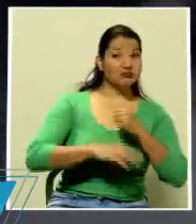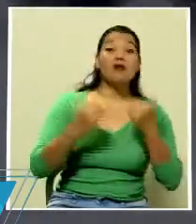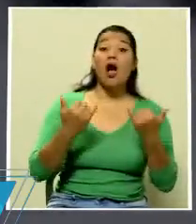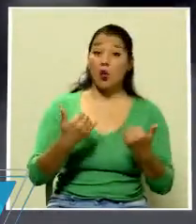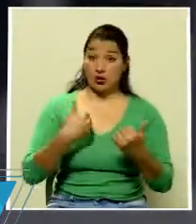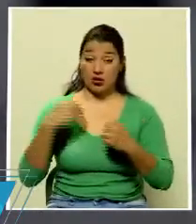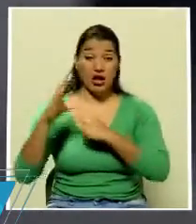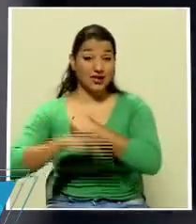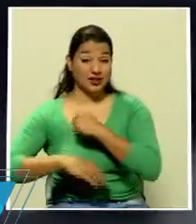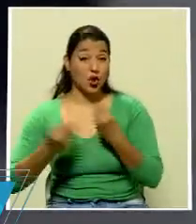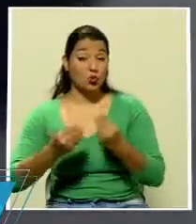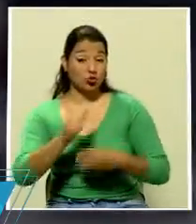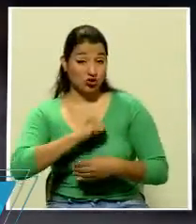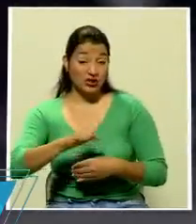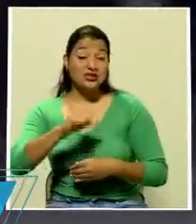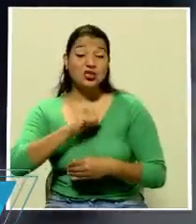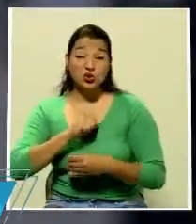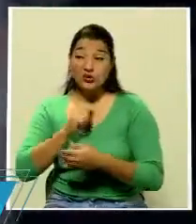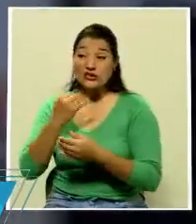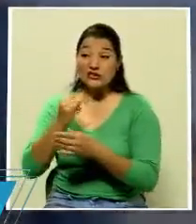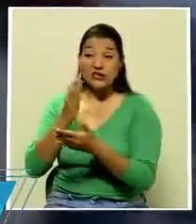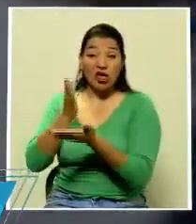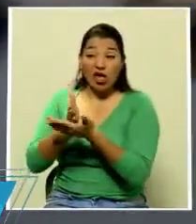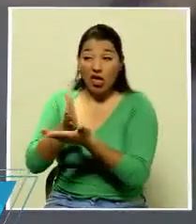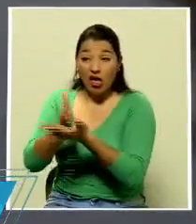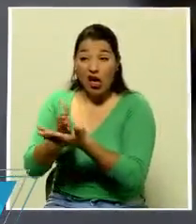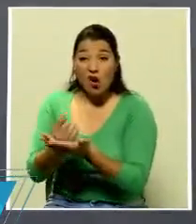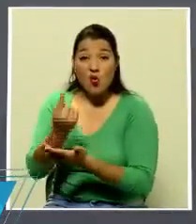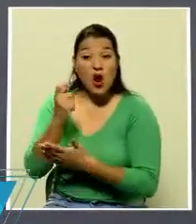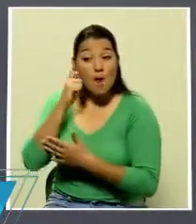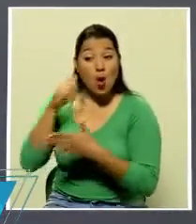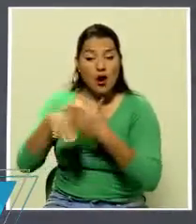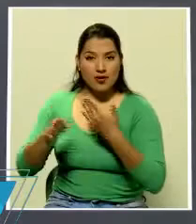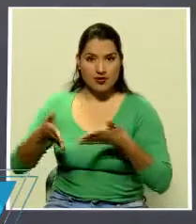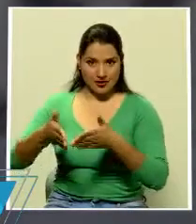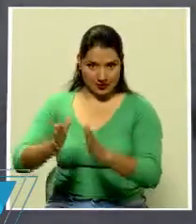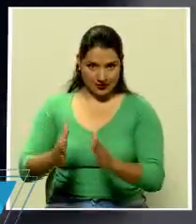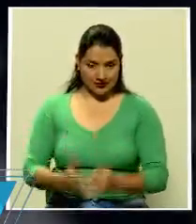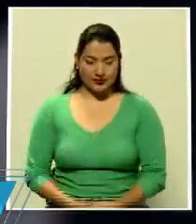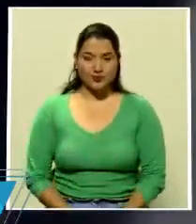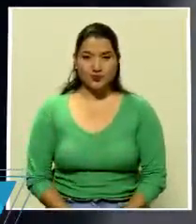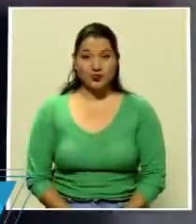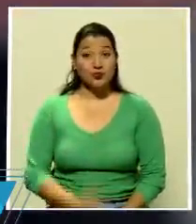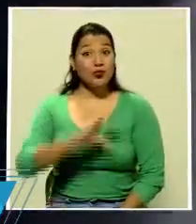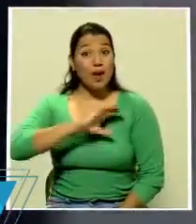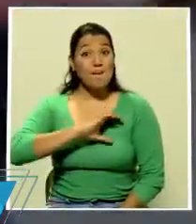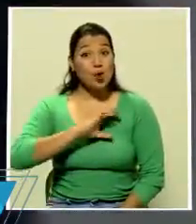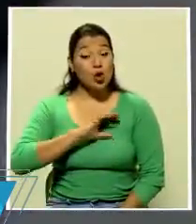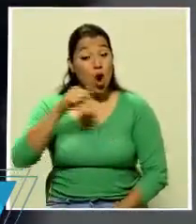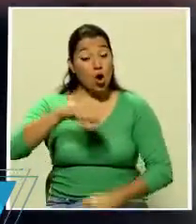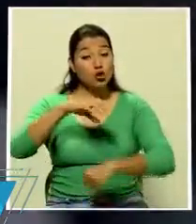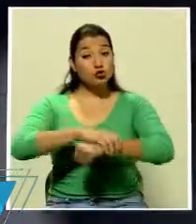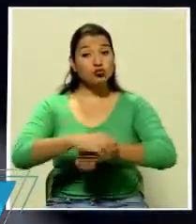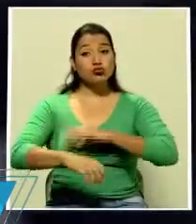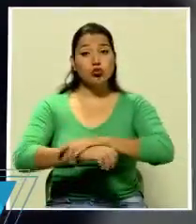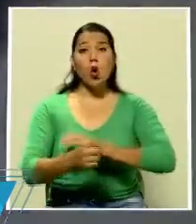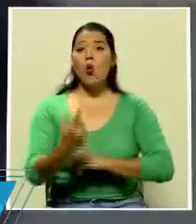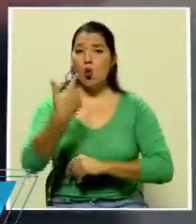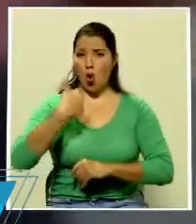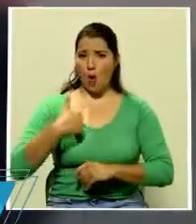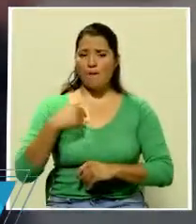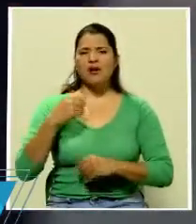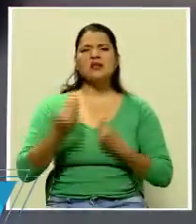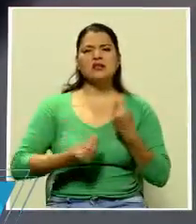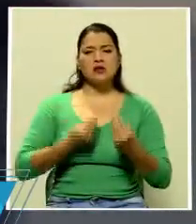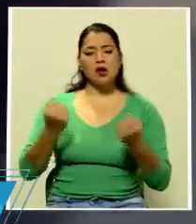Esta normativa busca perseguir y sancionar a quienes cometan acoso sexual callejero. La policía detuvo a un hombre quien era el chofer